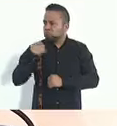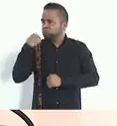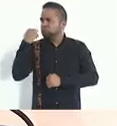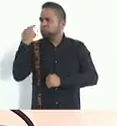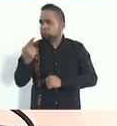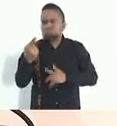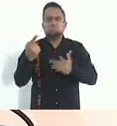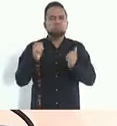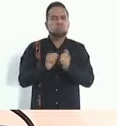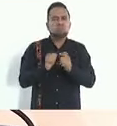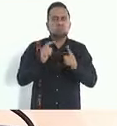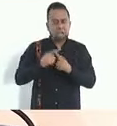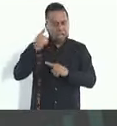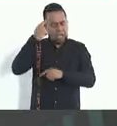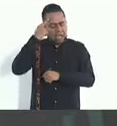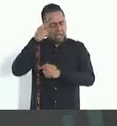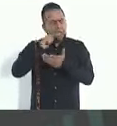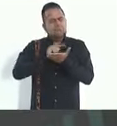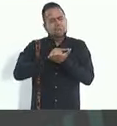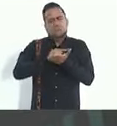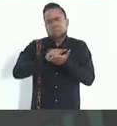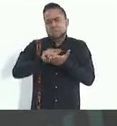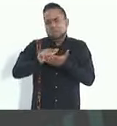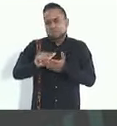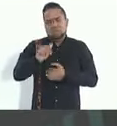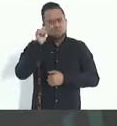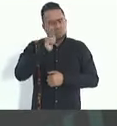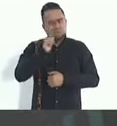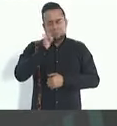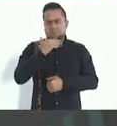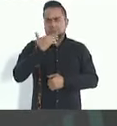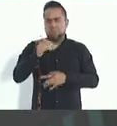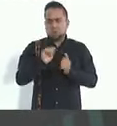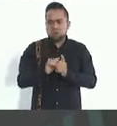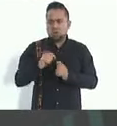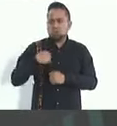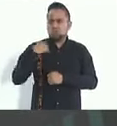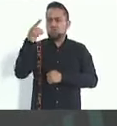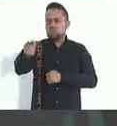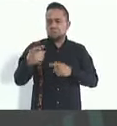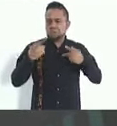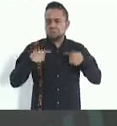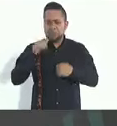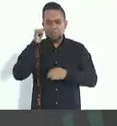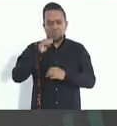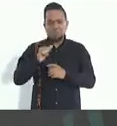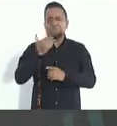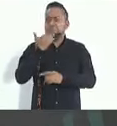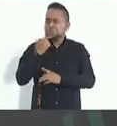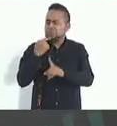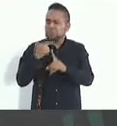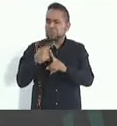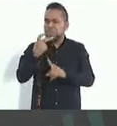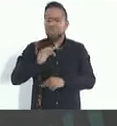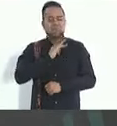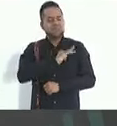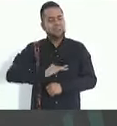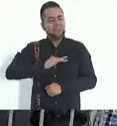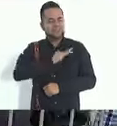con nuestra conciencia y estar bien con el prójimo. Esa es la verdadera